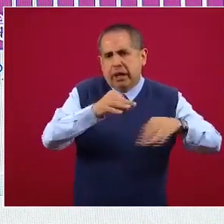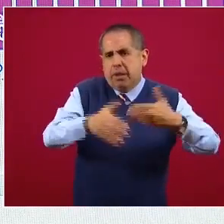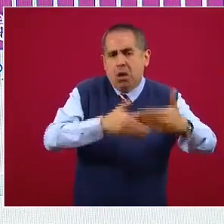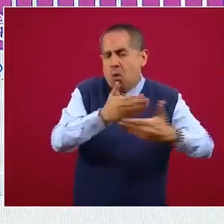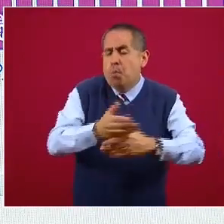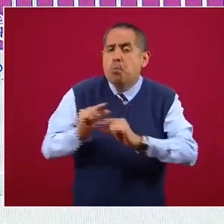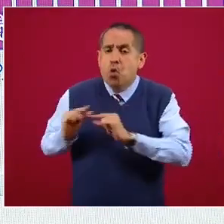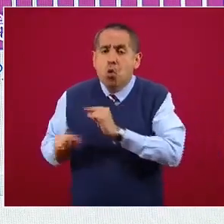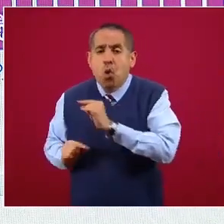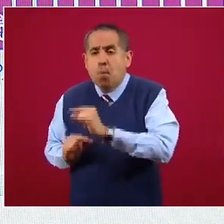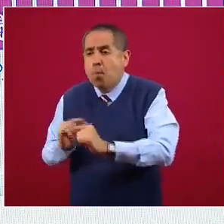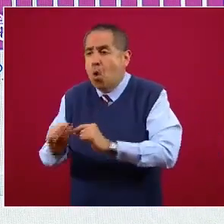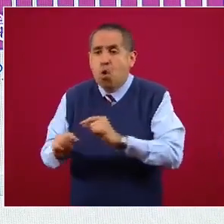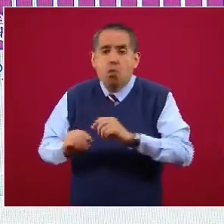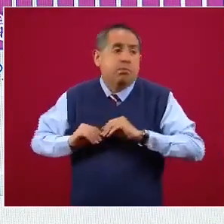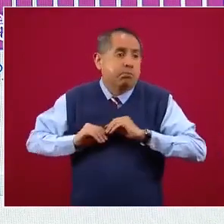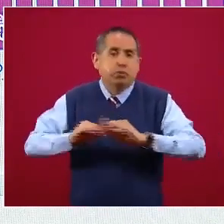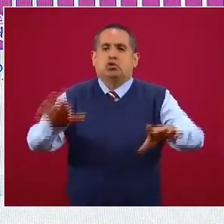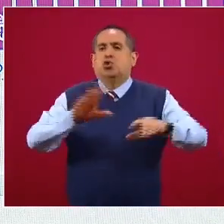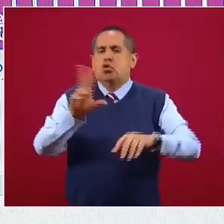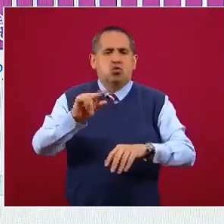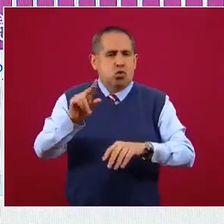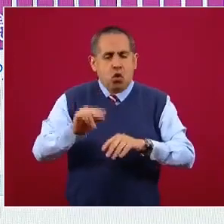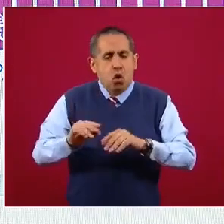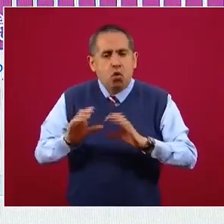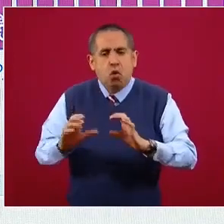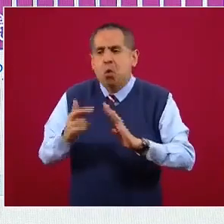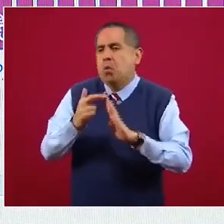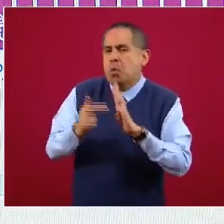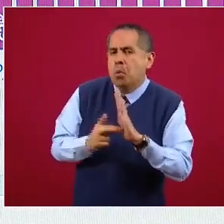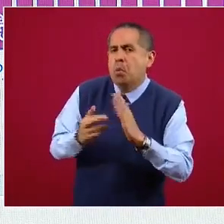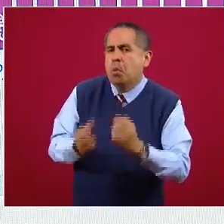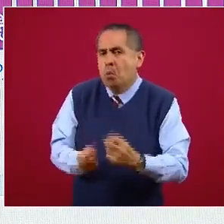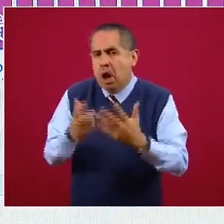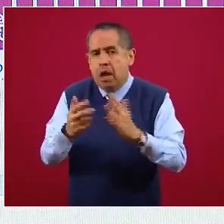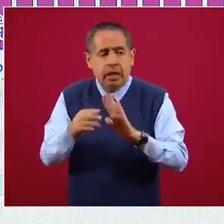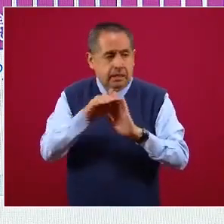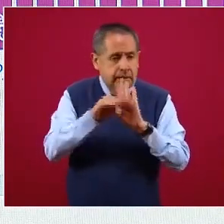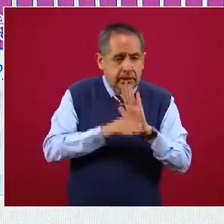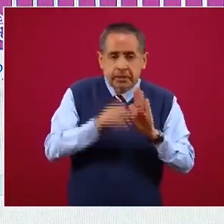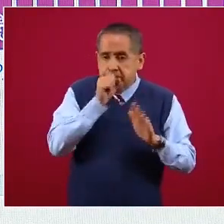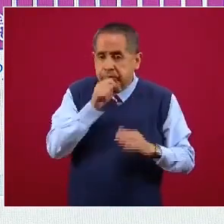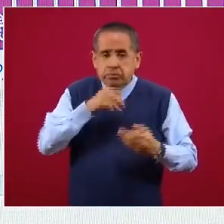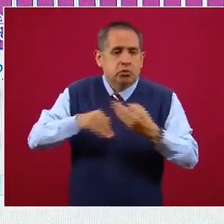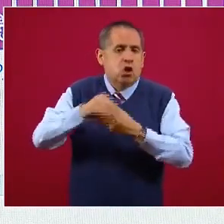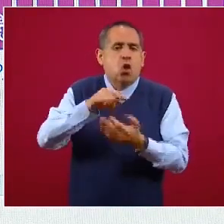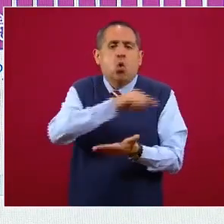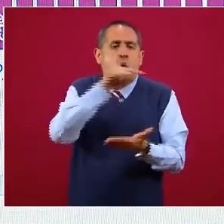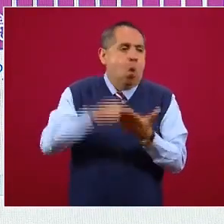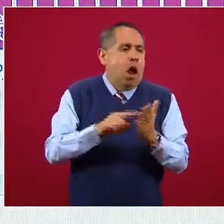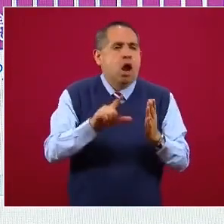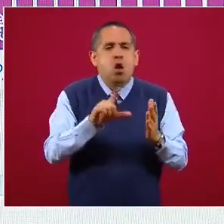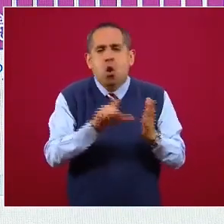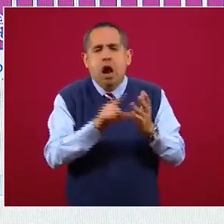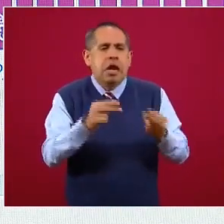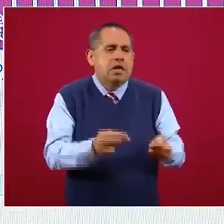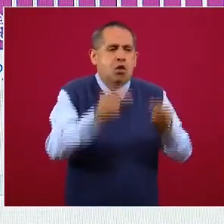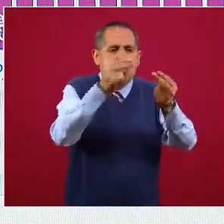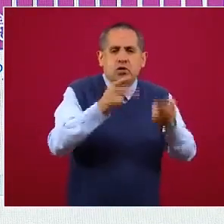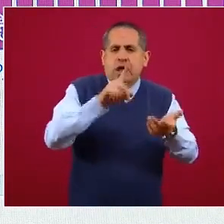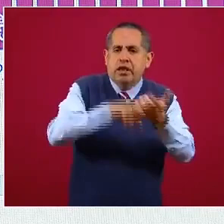en qué condiciones hacerlo. Cuáles son los protocolos de seguridad sanitaria que deben seguir los establecimientos comerciales,